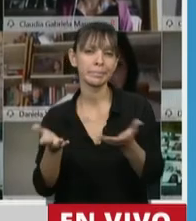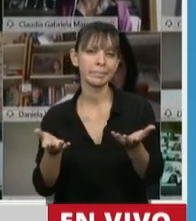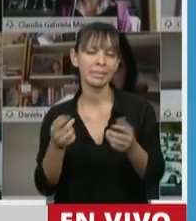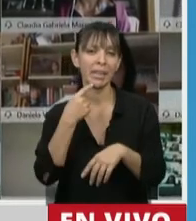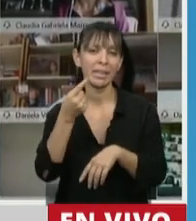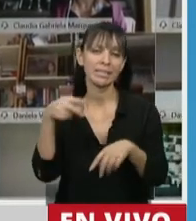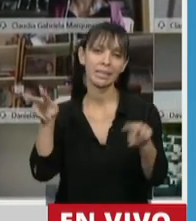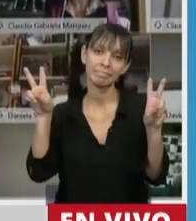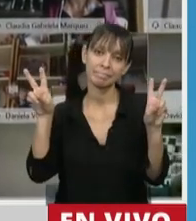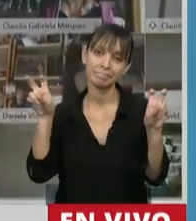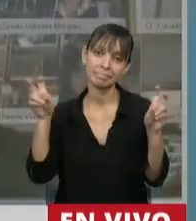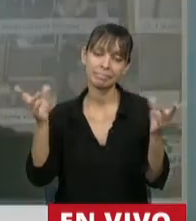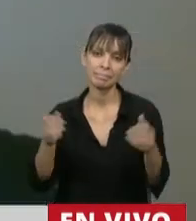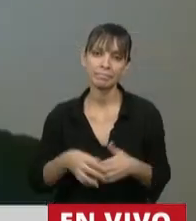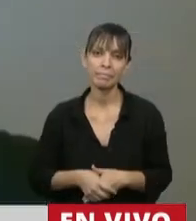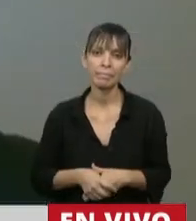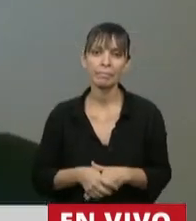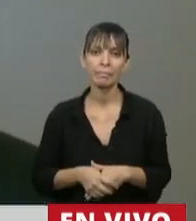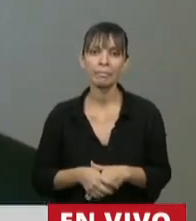entre comillas,